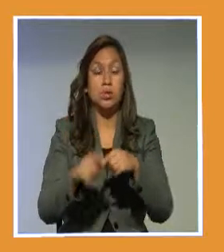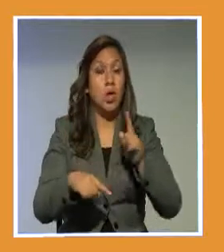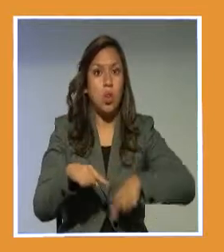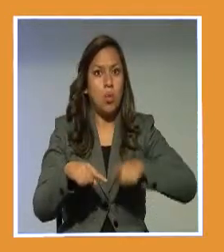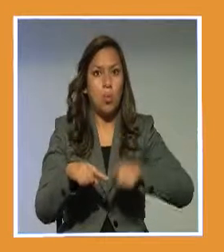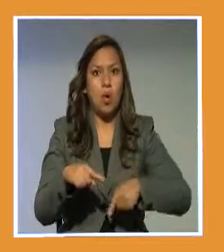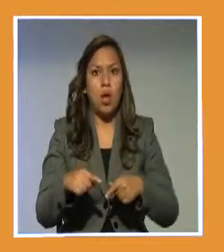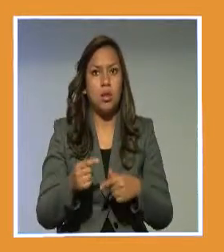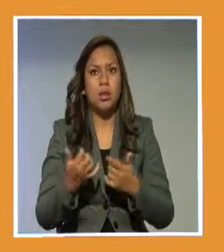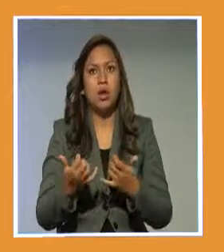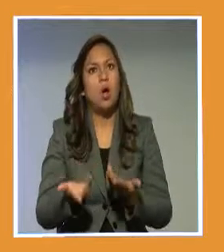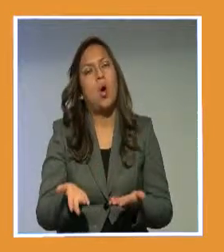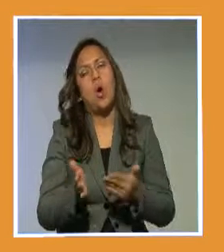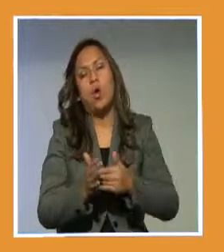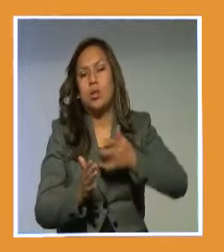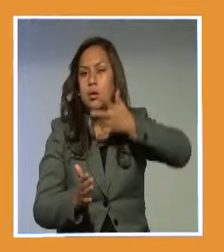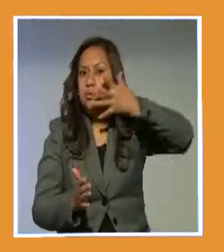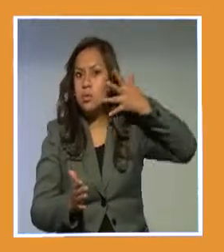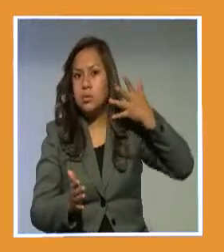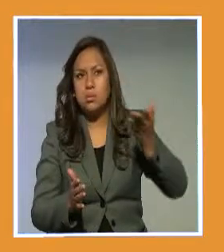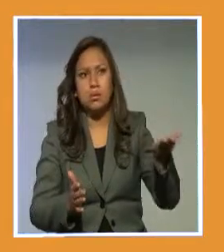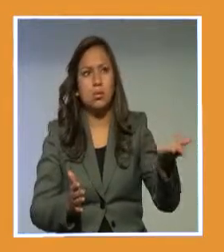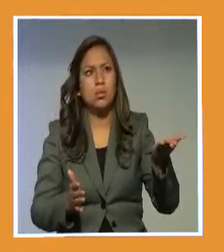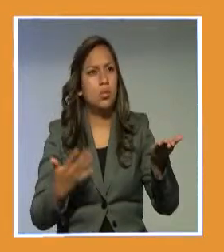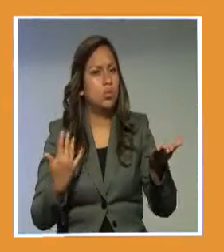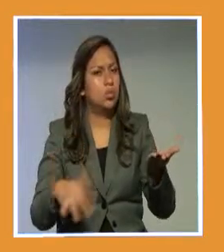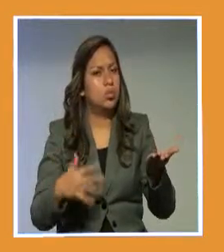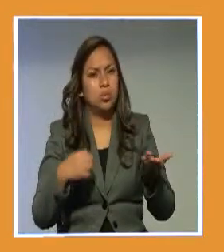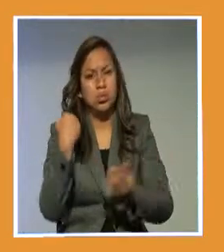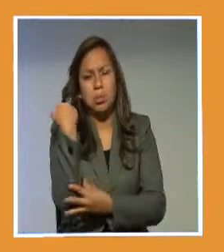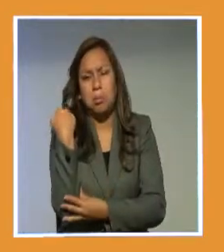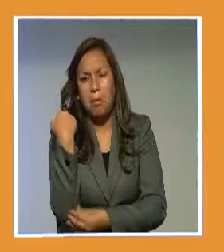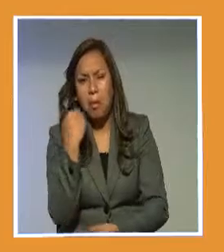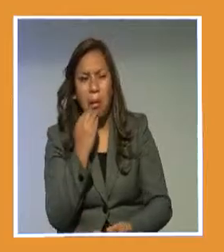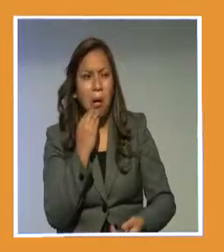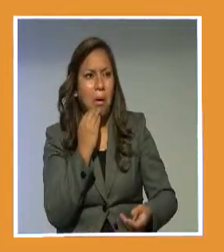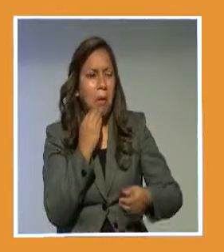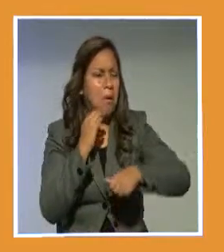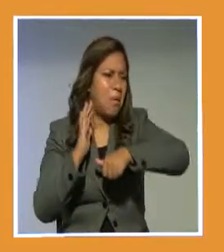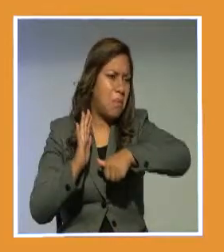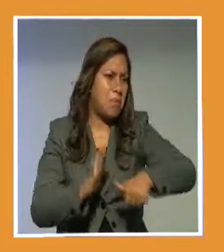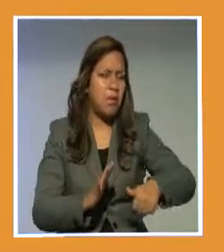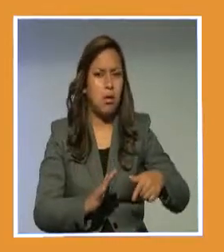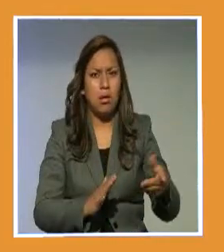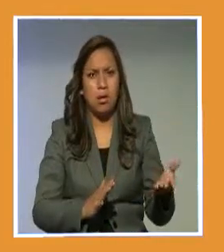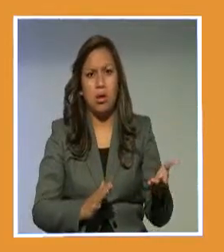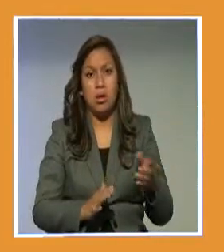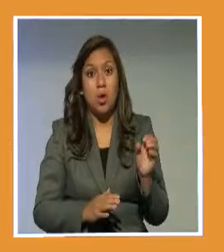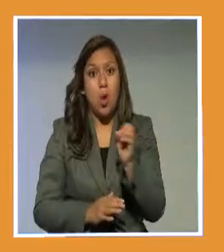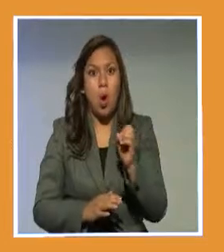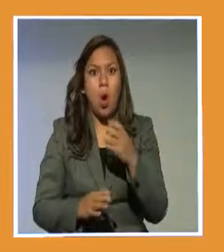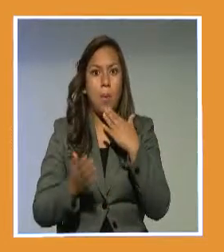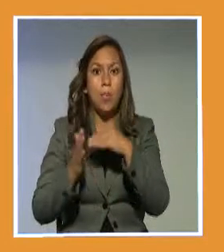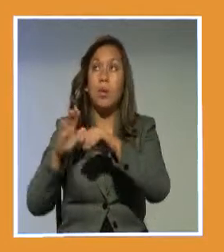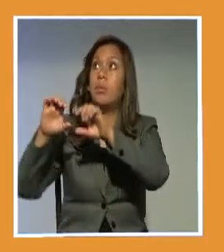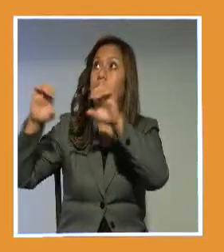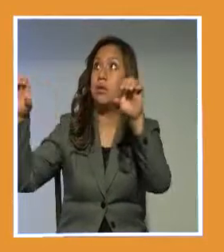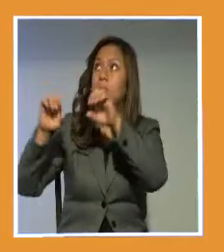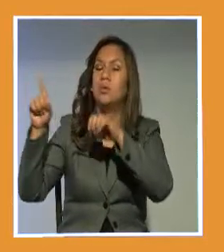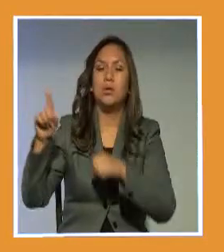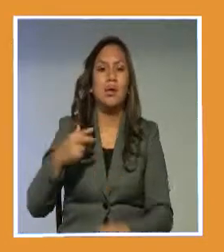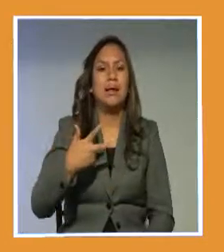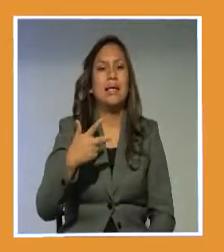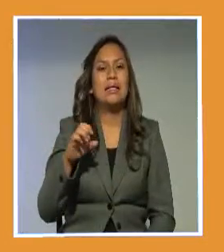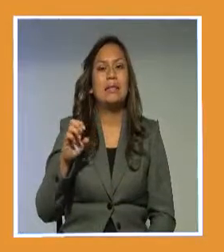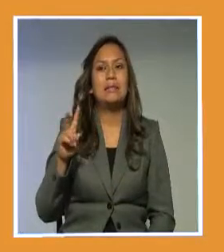que nuevamente la Amazonía tenga que pasar por un acto tan bochornoso y además tan criminal como el que pasó con Chevron Texaco. Y eso